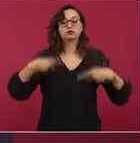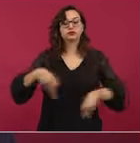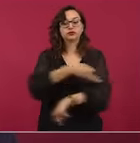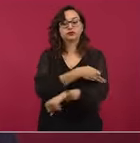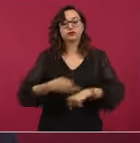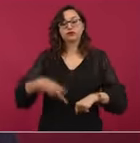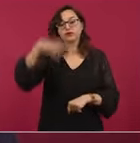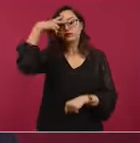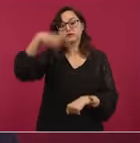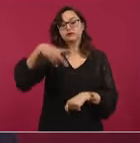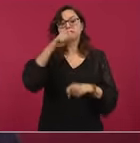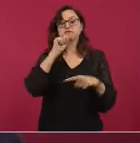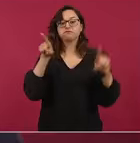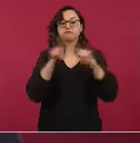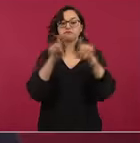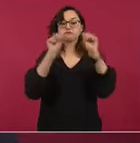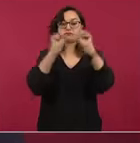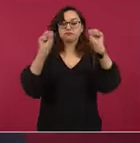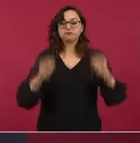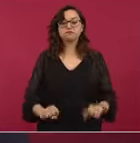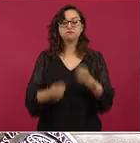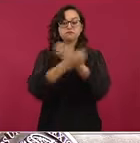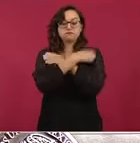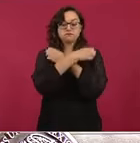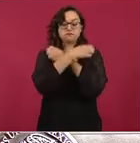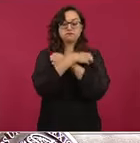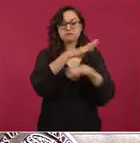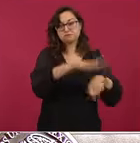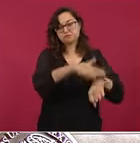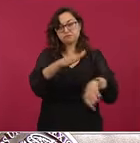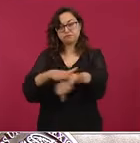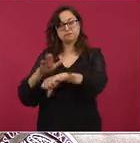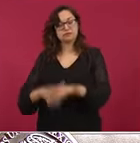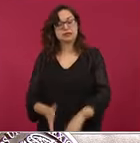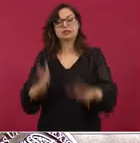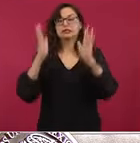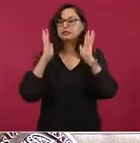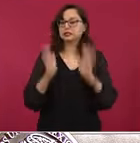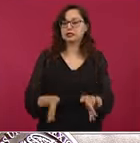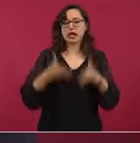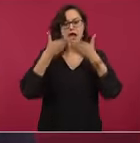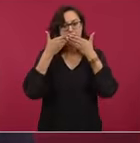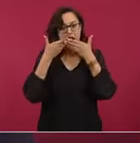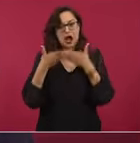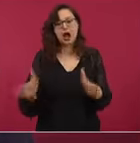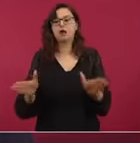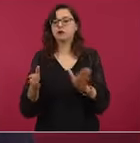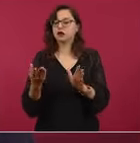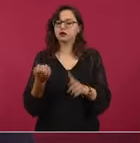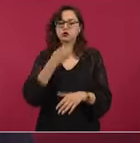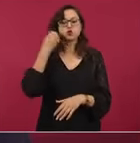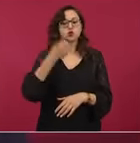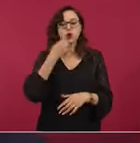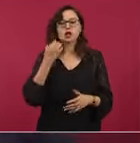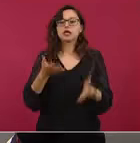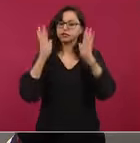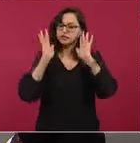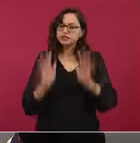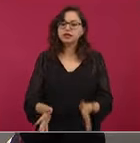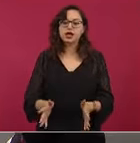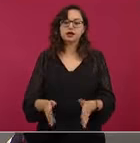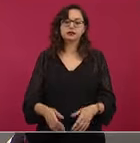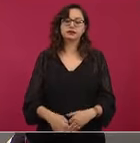el sistema educativo nacional, como ya lo hizo la titular del ramo, a regresar ya a las escuelas. Muchas